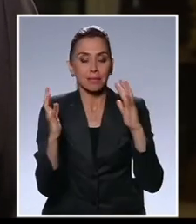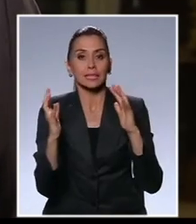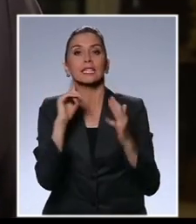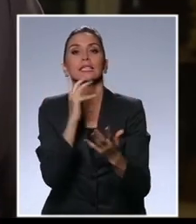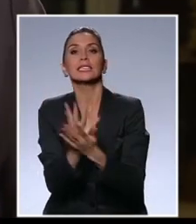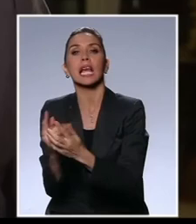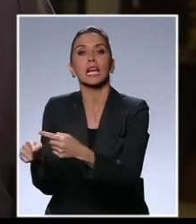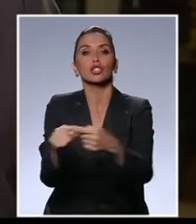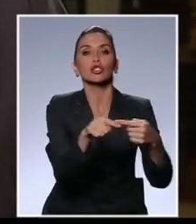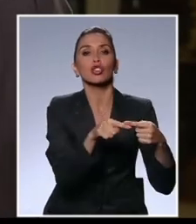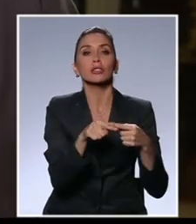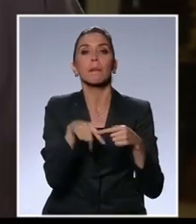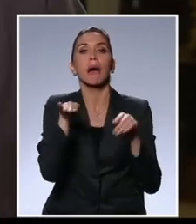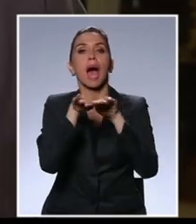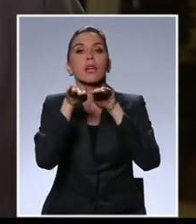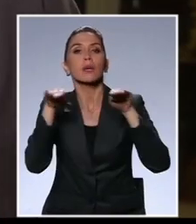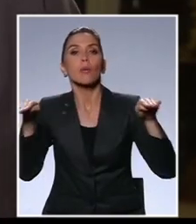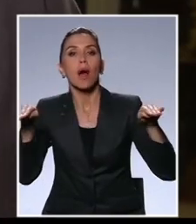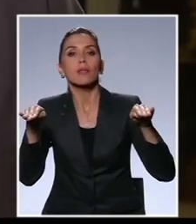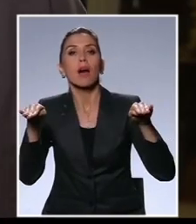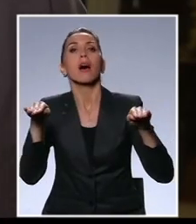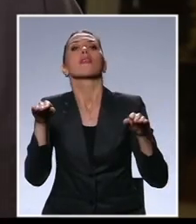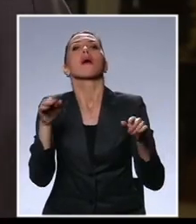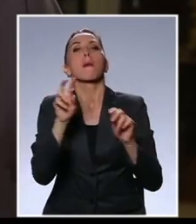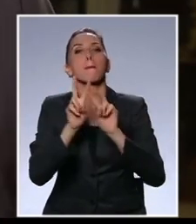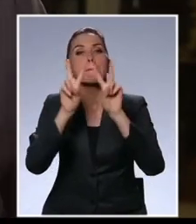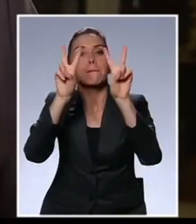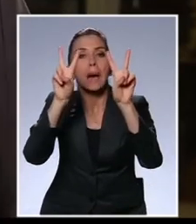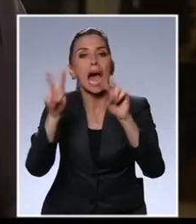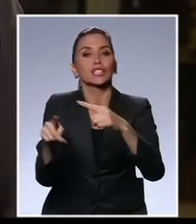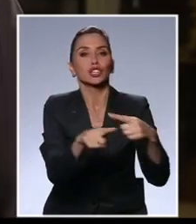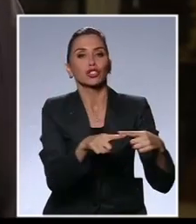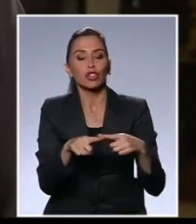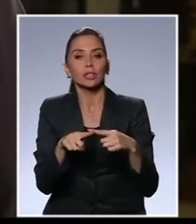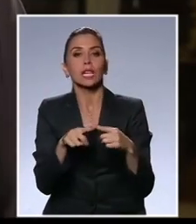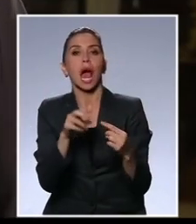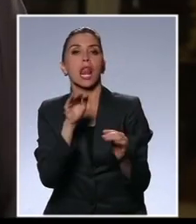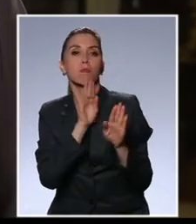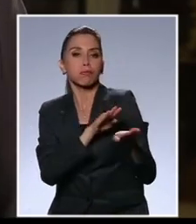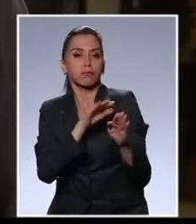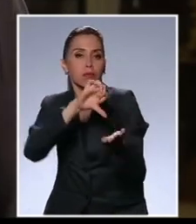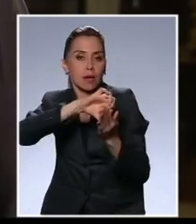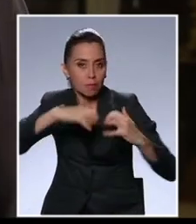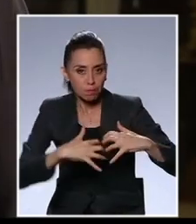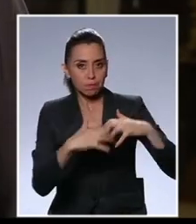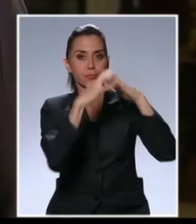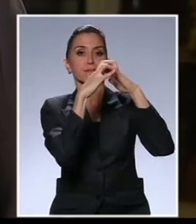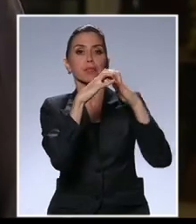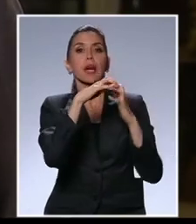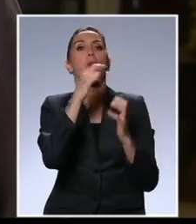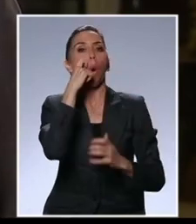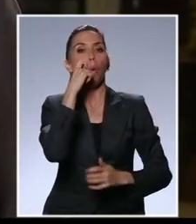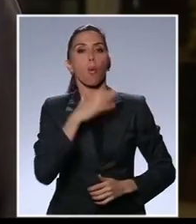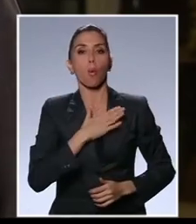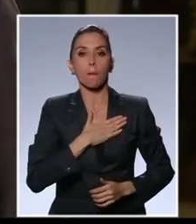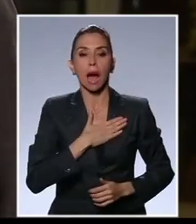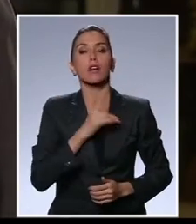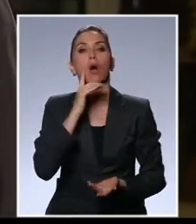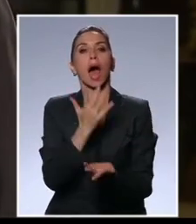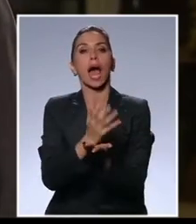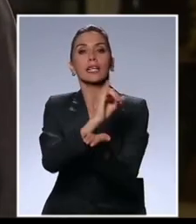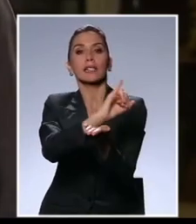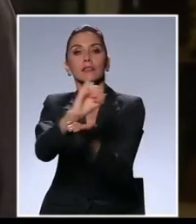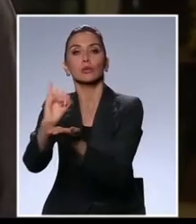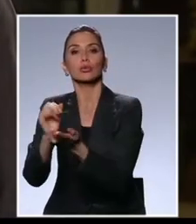una sociedad más equitativa con Paz social que fortalece su capital humano y que posee instituciones públicas